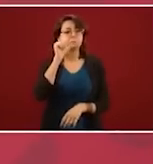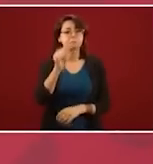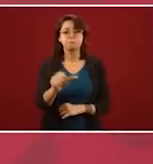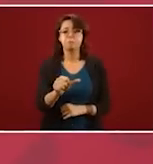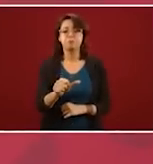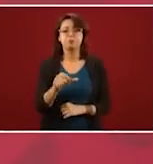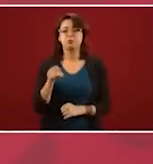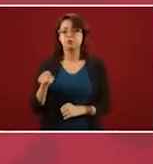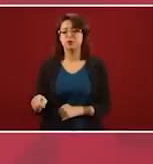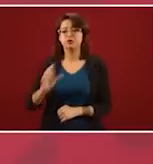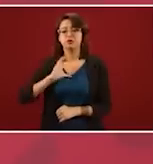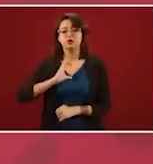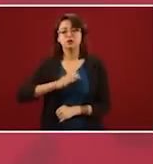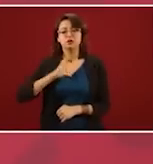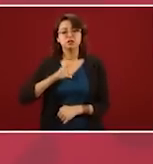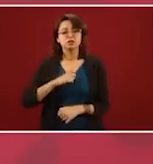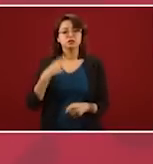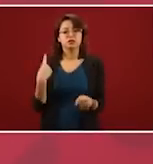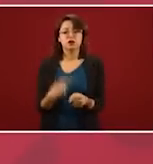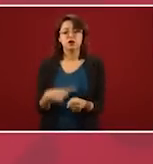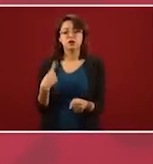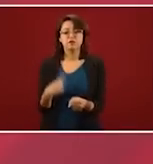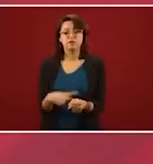de su enfermedad de cáncer,